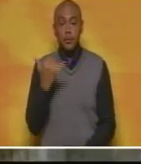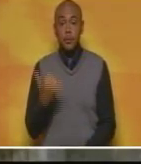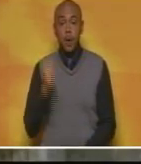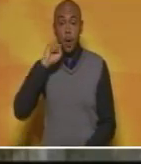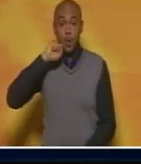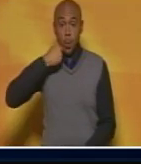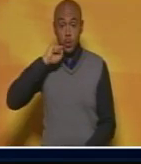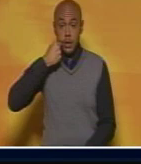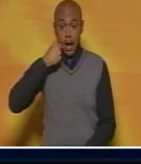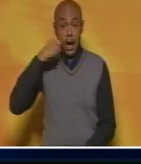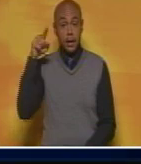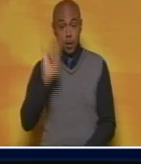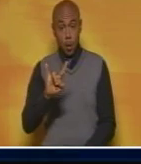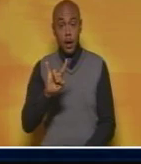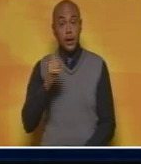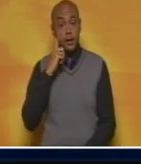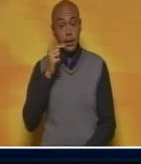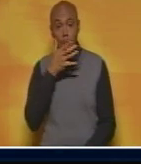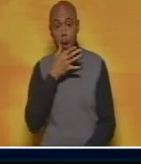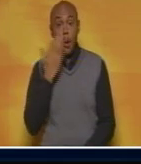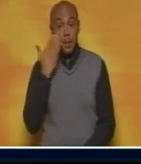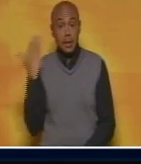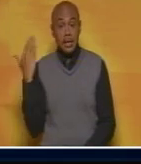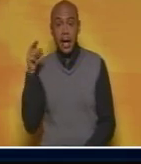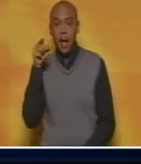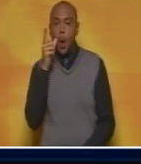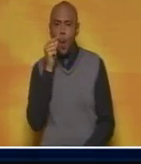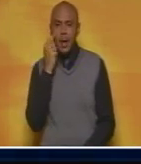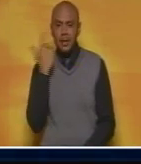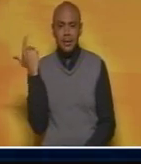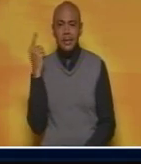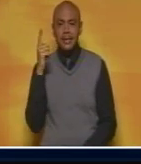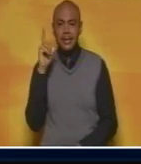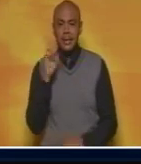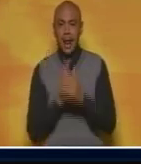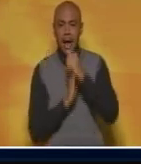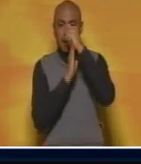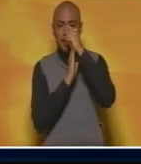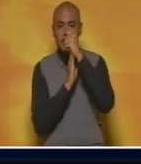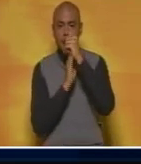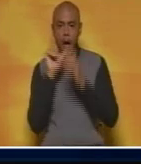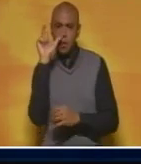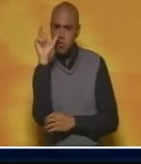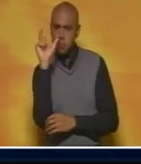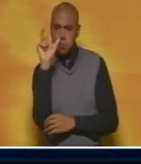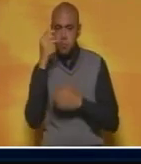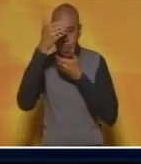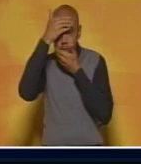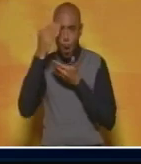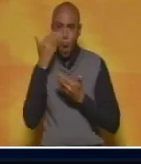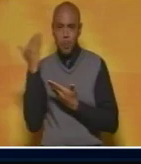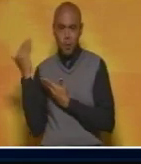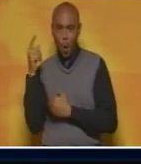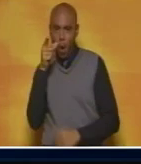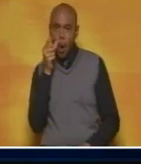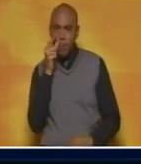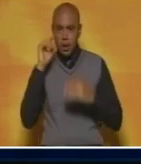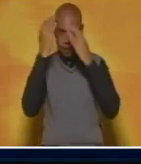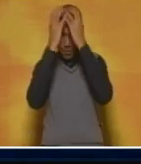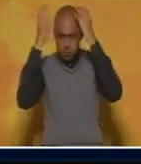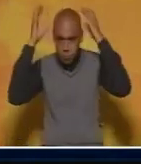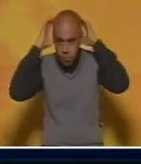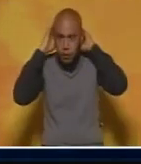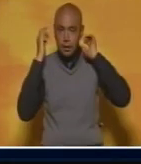Rusia consideró este lunes que de corroborarse la muerte del líder del grupo yihadista Estado Islámico Abu Bakr